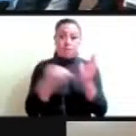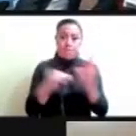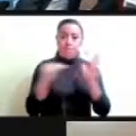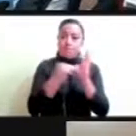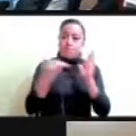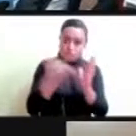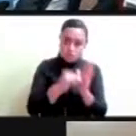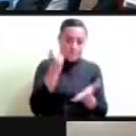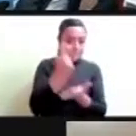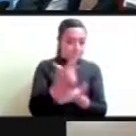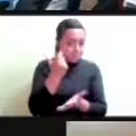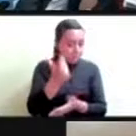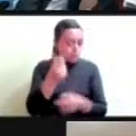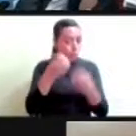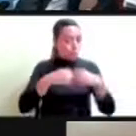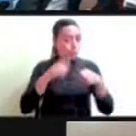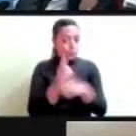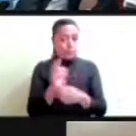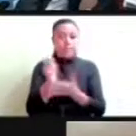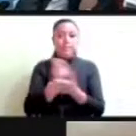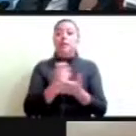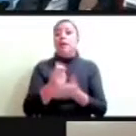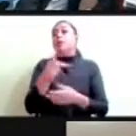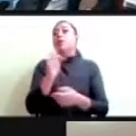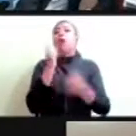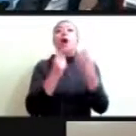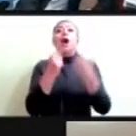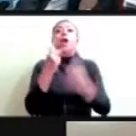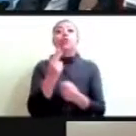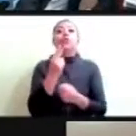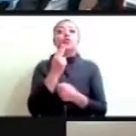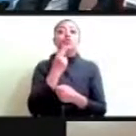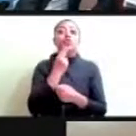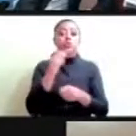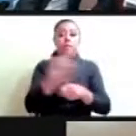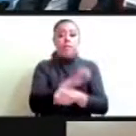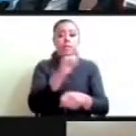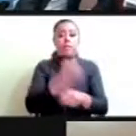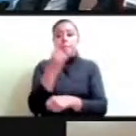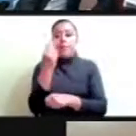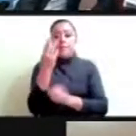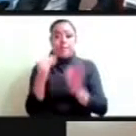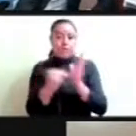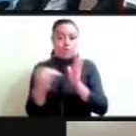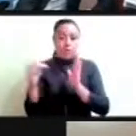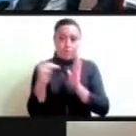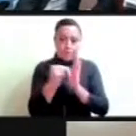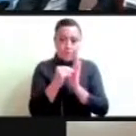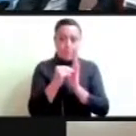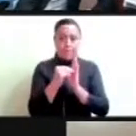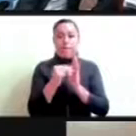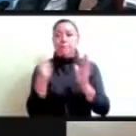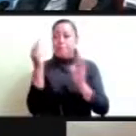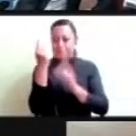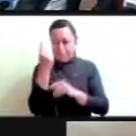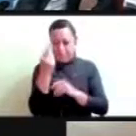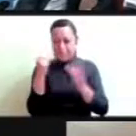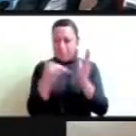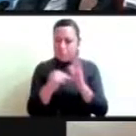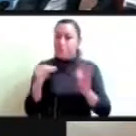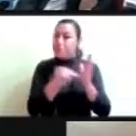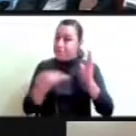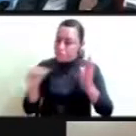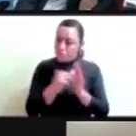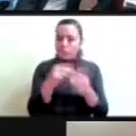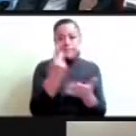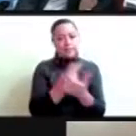mientras quienes utilizan automóvil pierden 25 mil millones de pesos. Pero dicha problemática debe de atenderse